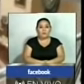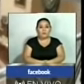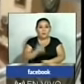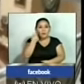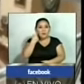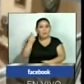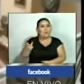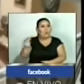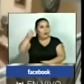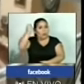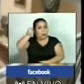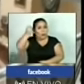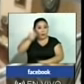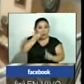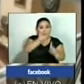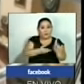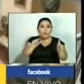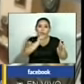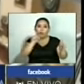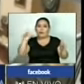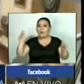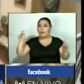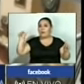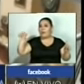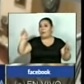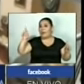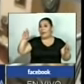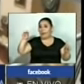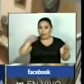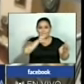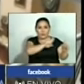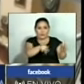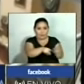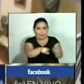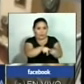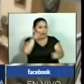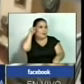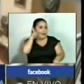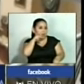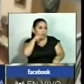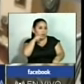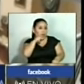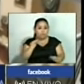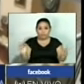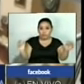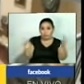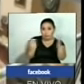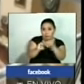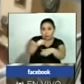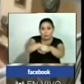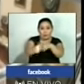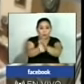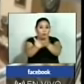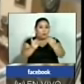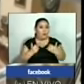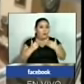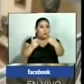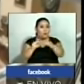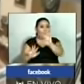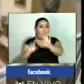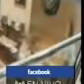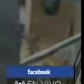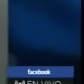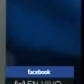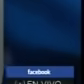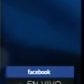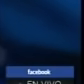Ahí teníamos las reacciones de Karim Bukele. De momento, como les mencionaba, la sesión plenaria extraordinaria número 11 se encuentra en